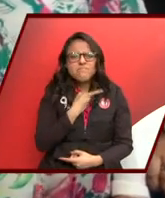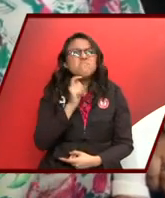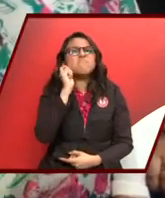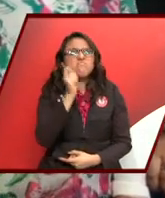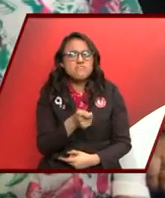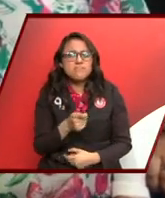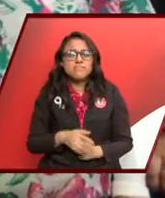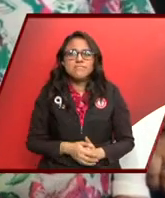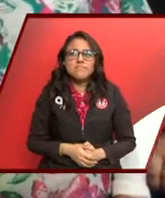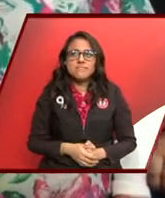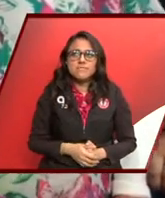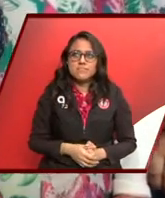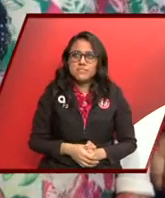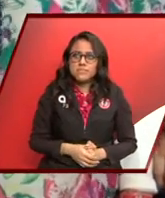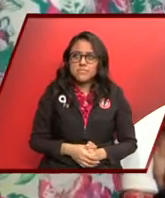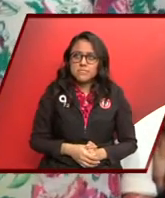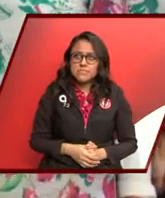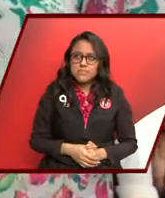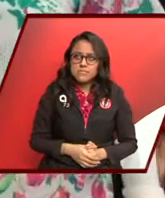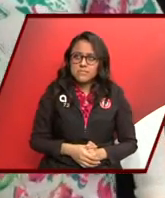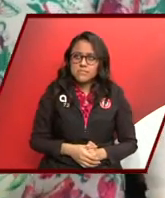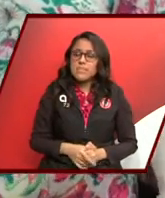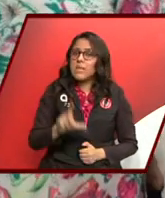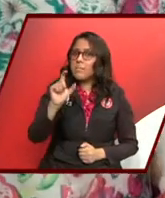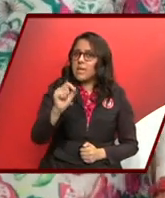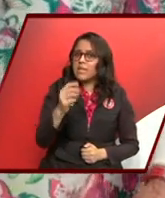parece? Adelante. Pues mire,